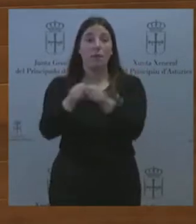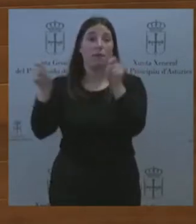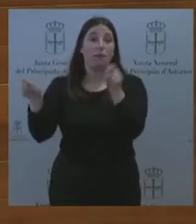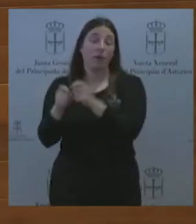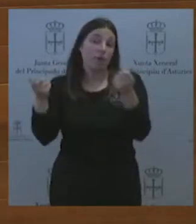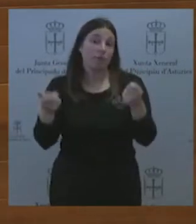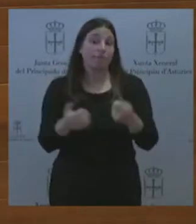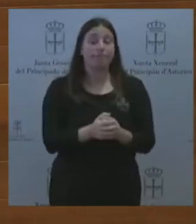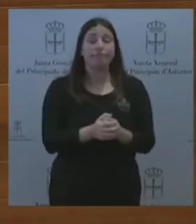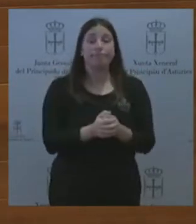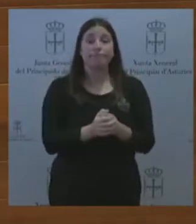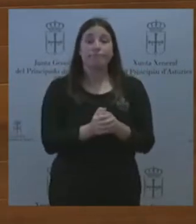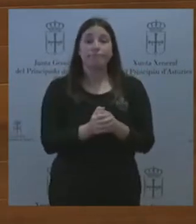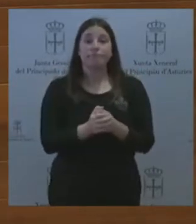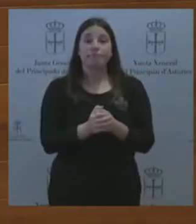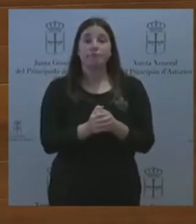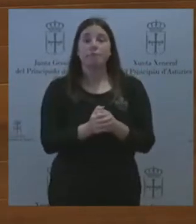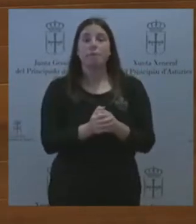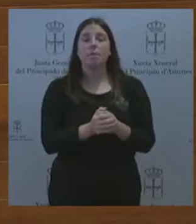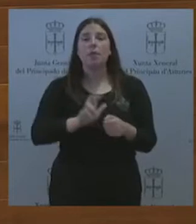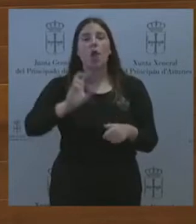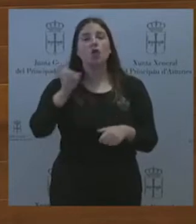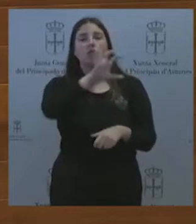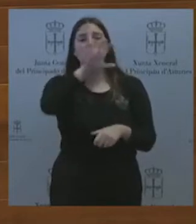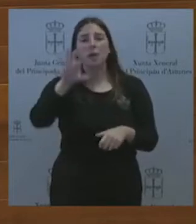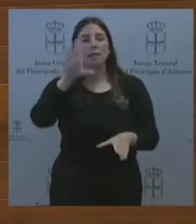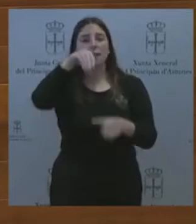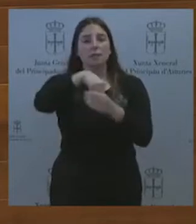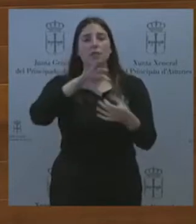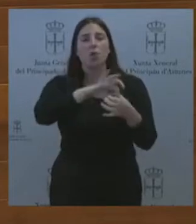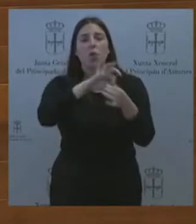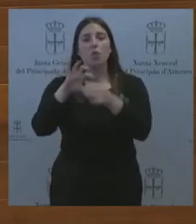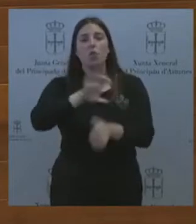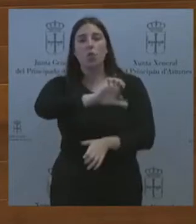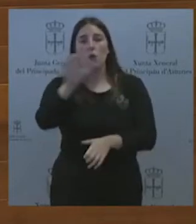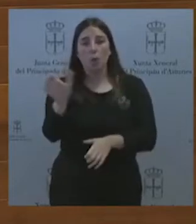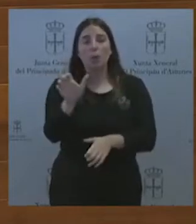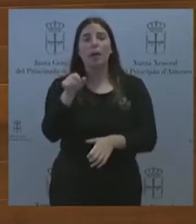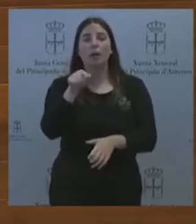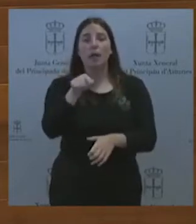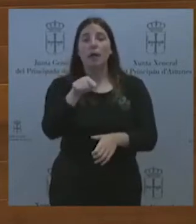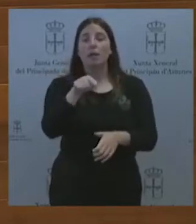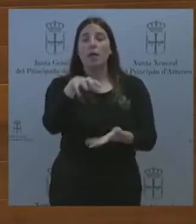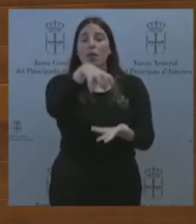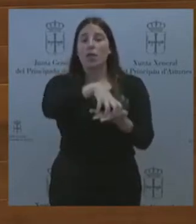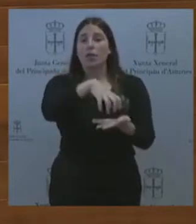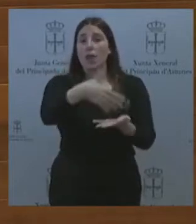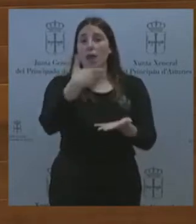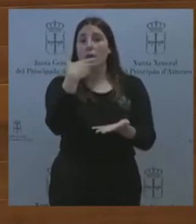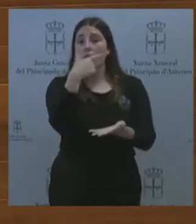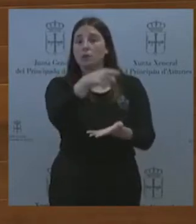Otros países de la Unión Europea vuelven a arrancar las centrales térmicas, pero el gobierno socialcomunista ordena su